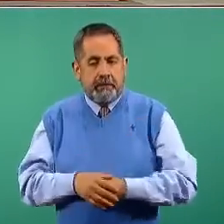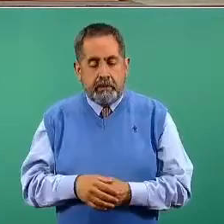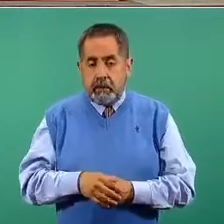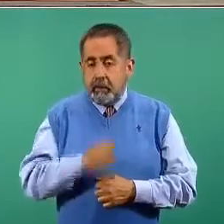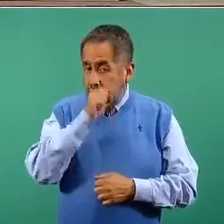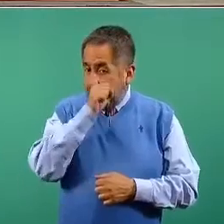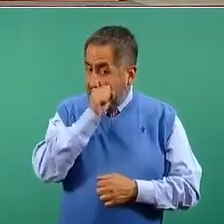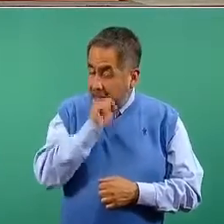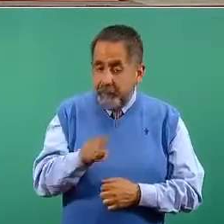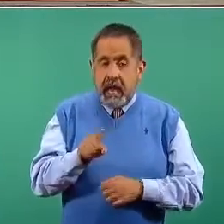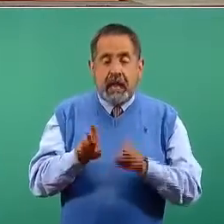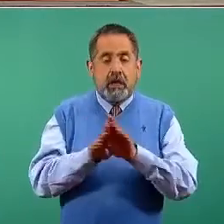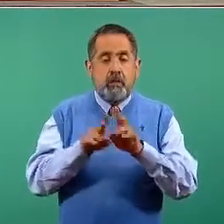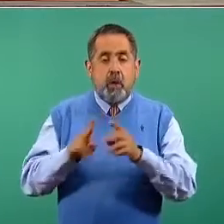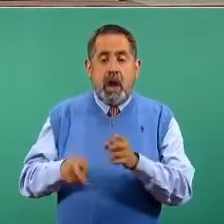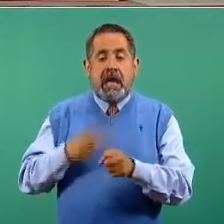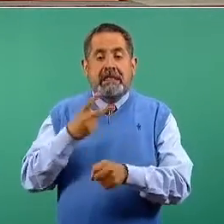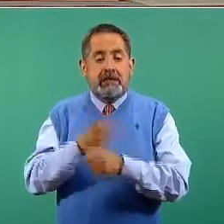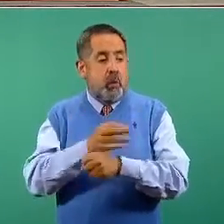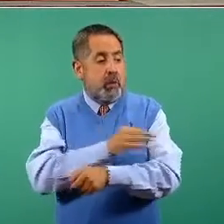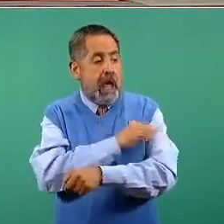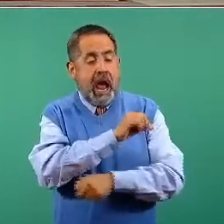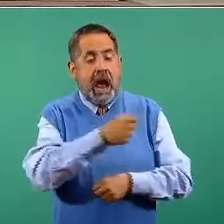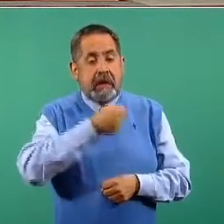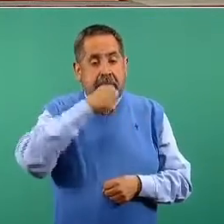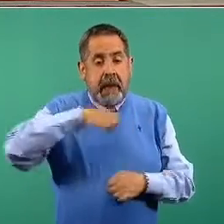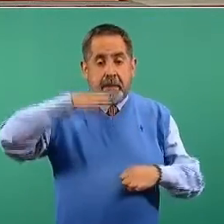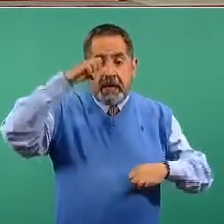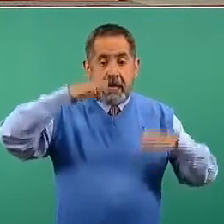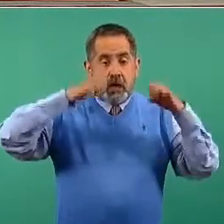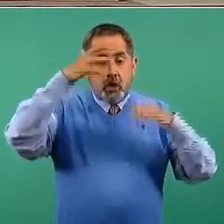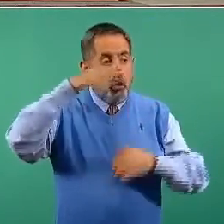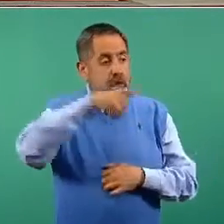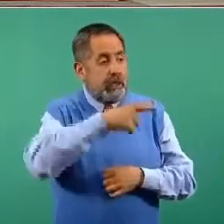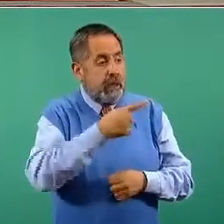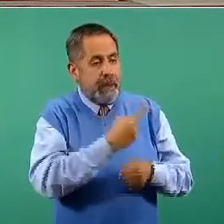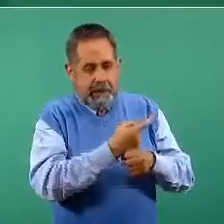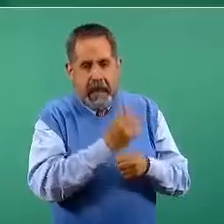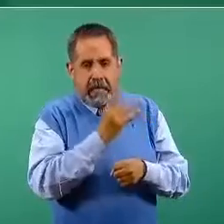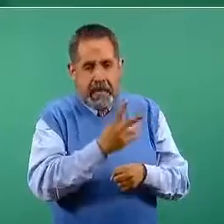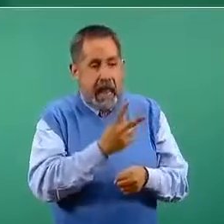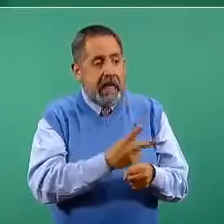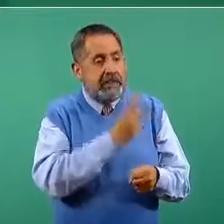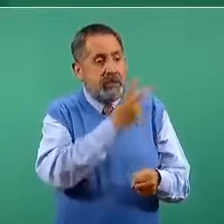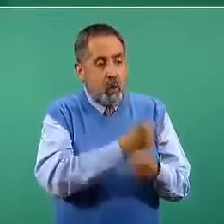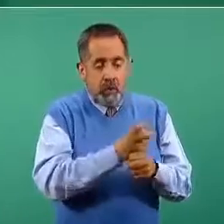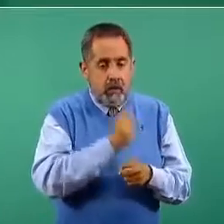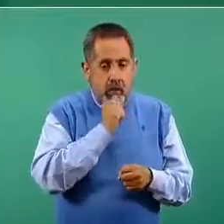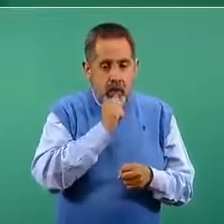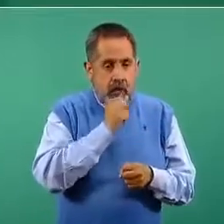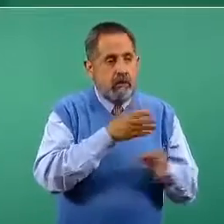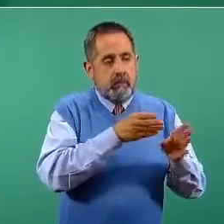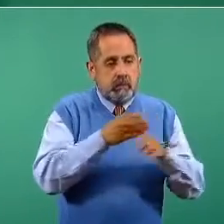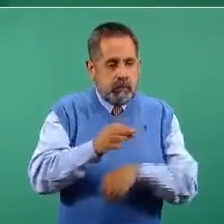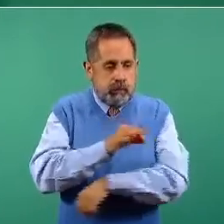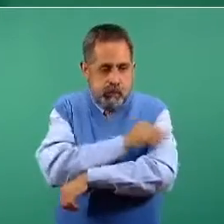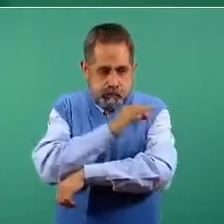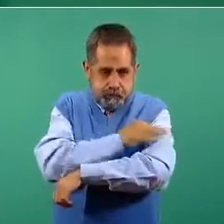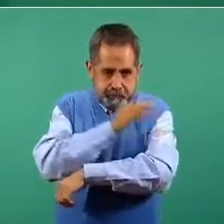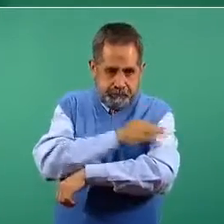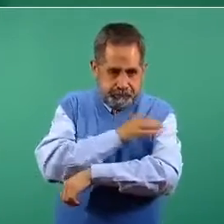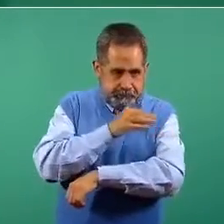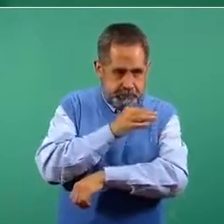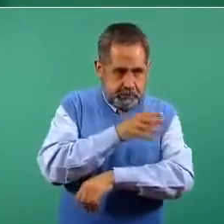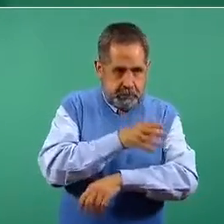estaremos complementando las segundas dosis de todas aquellas personas que hasta ese momento la necesiten. Es